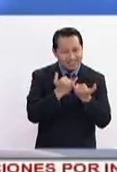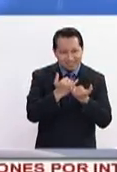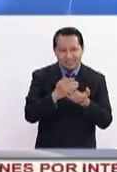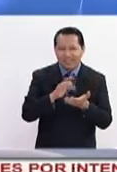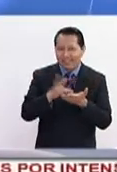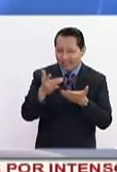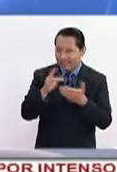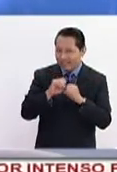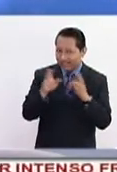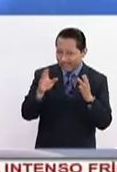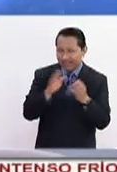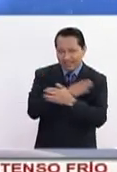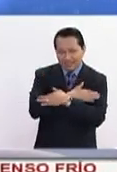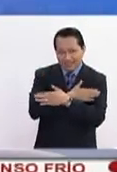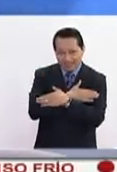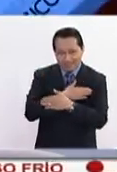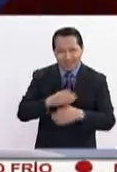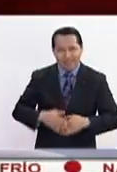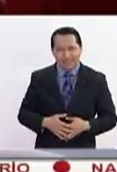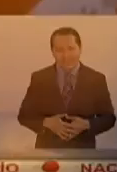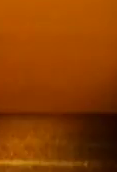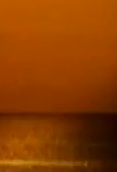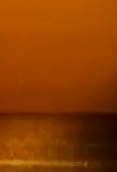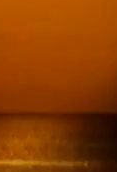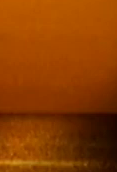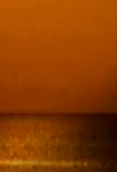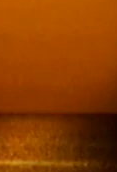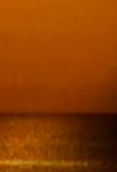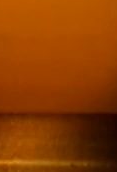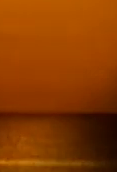aclarado este punto. Un fuerte abrazo.